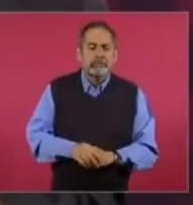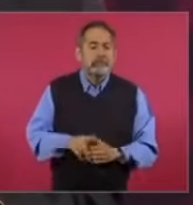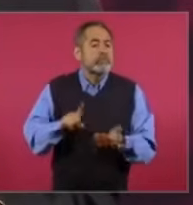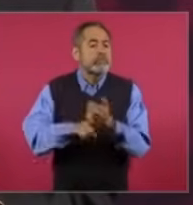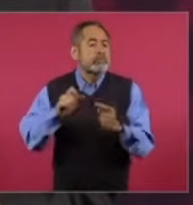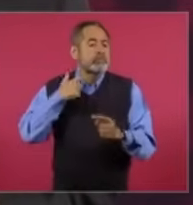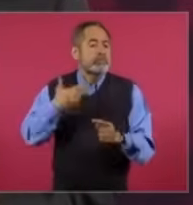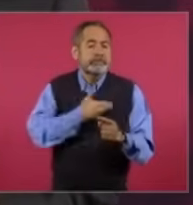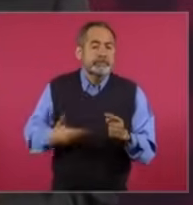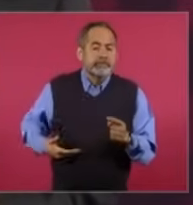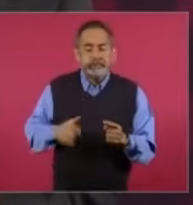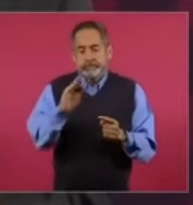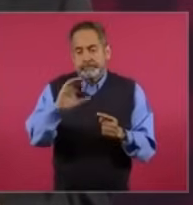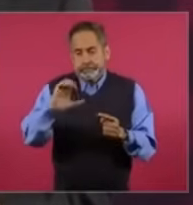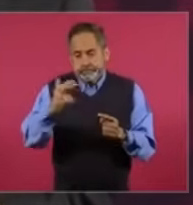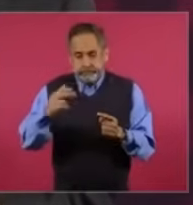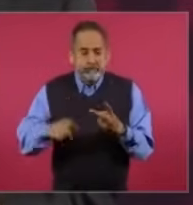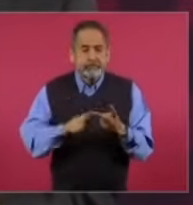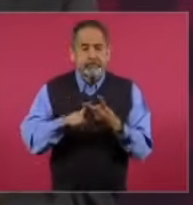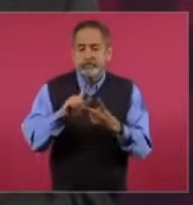Calderón y con el licenciado Peña